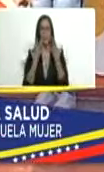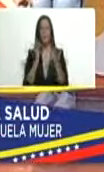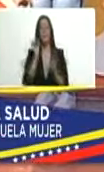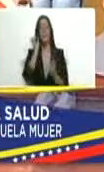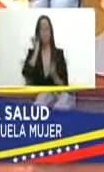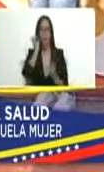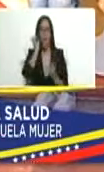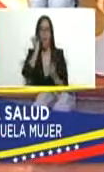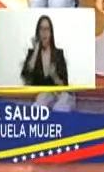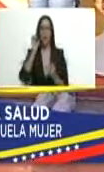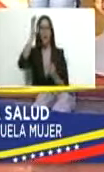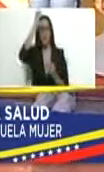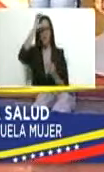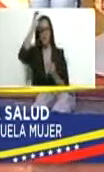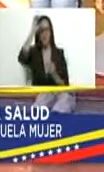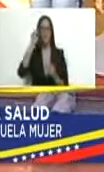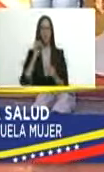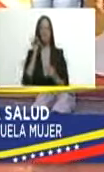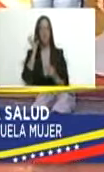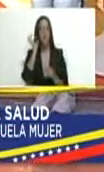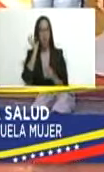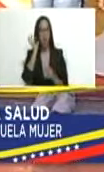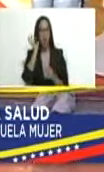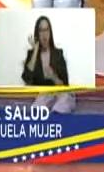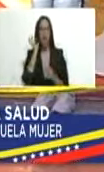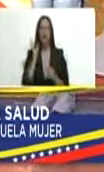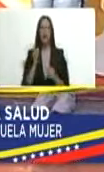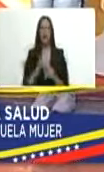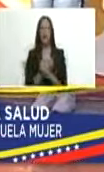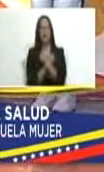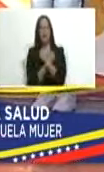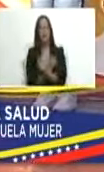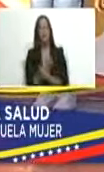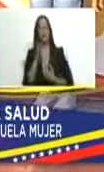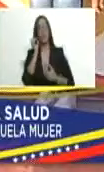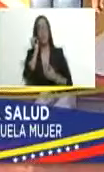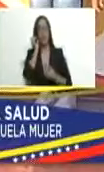con esencia de mujer, con calidad y amor de mujer.